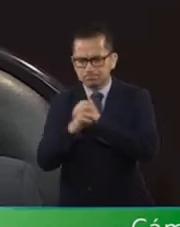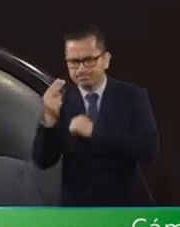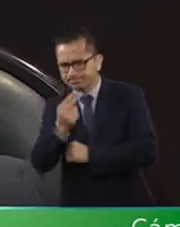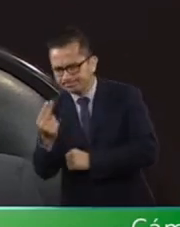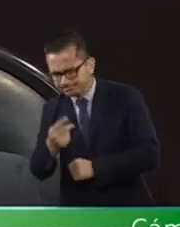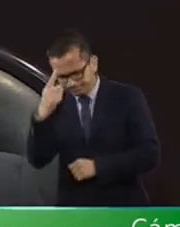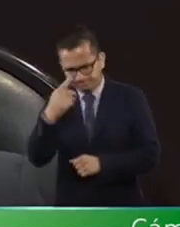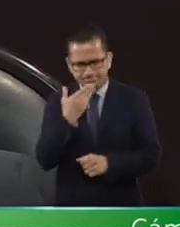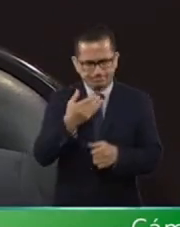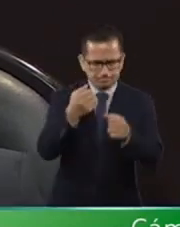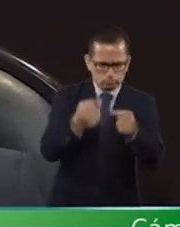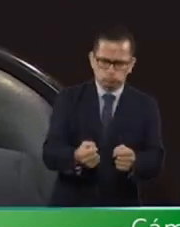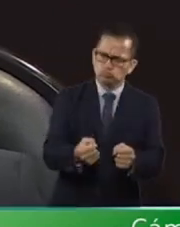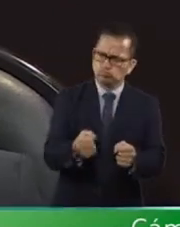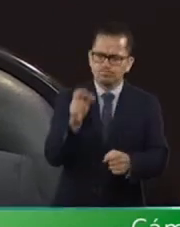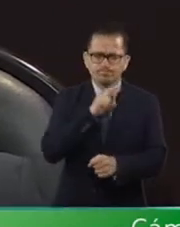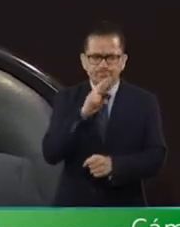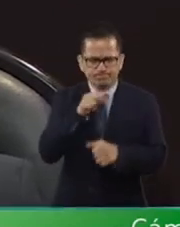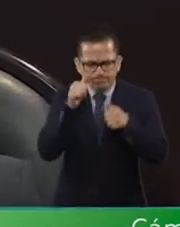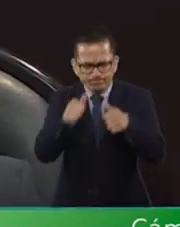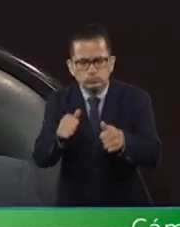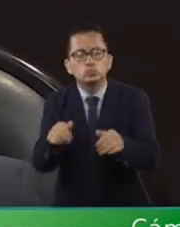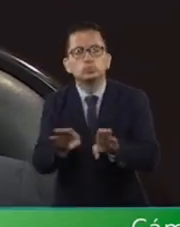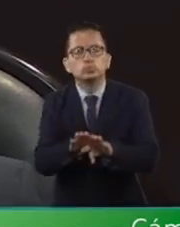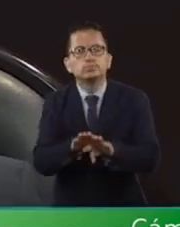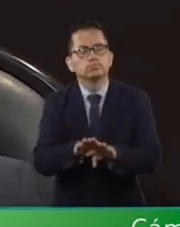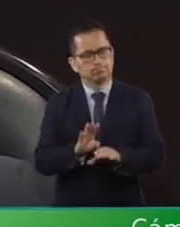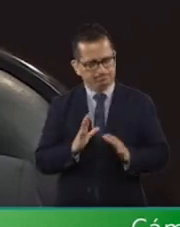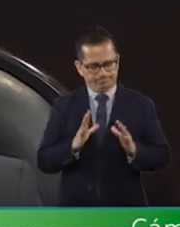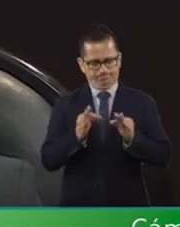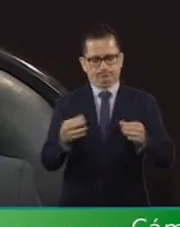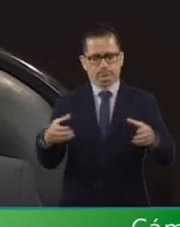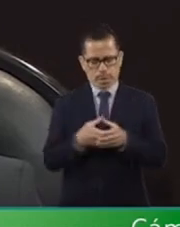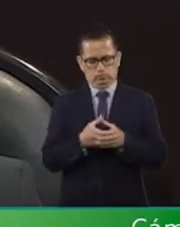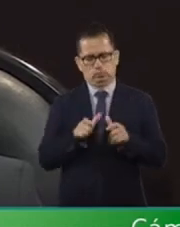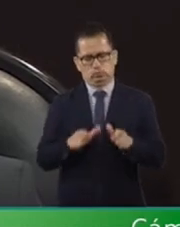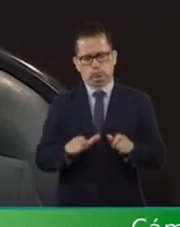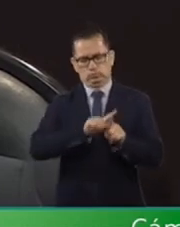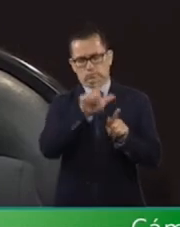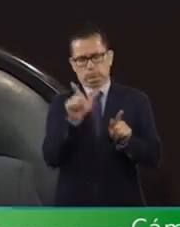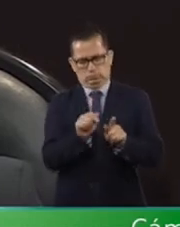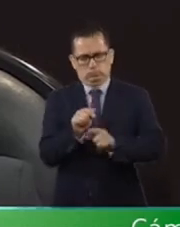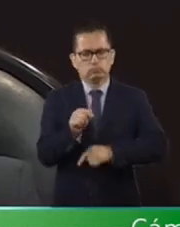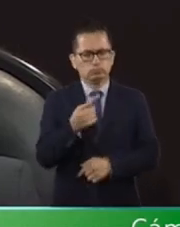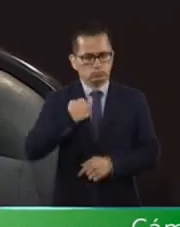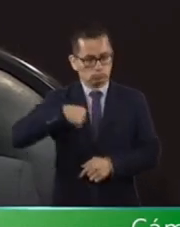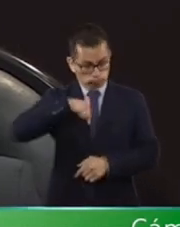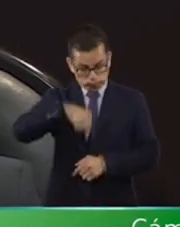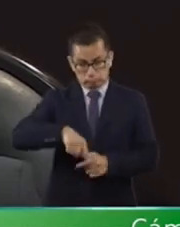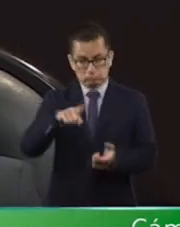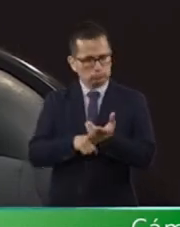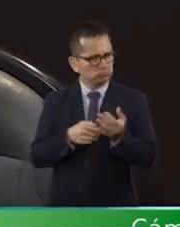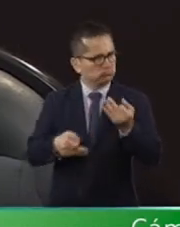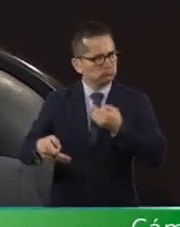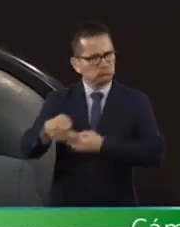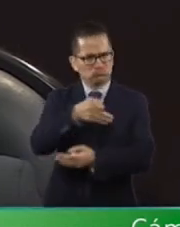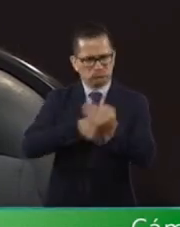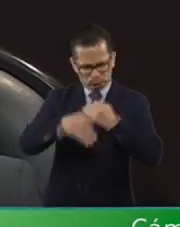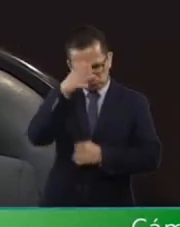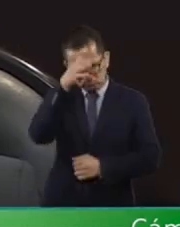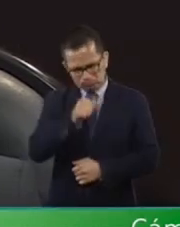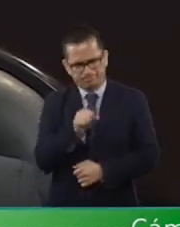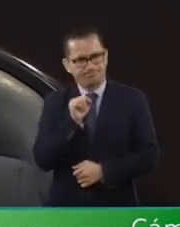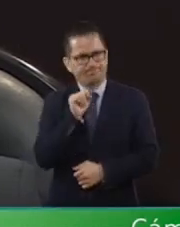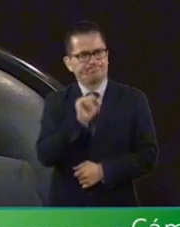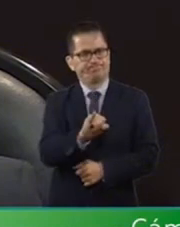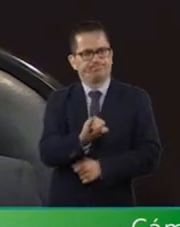seguridad con la formación de la Guardia Nacional y de manera unánime la decidimos, que esta